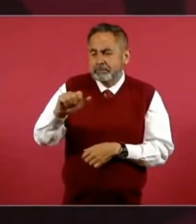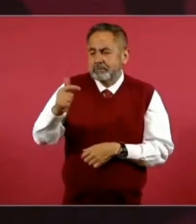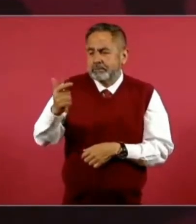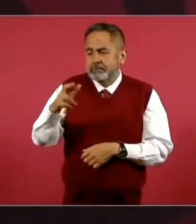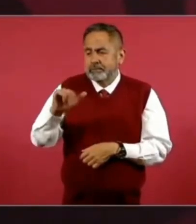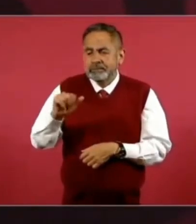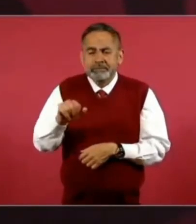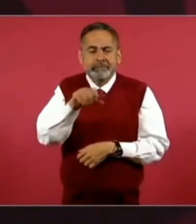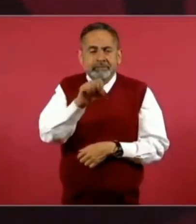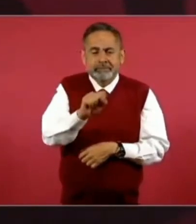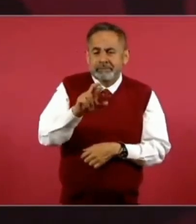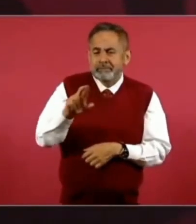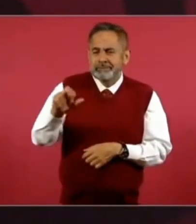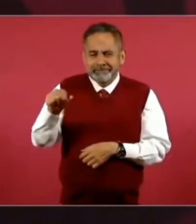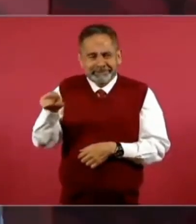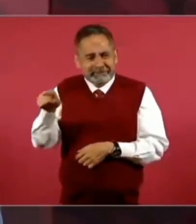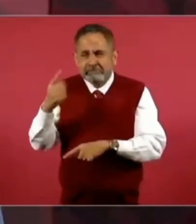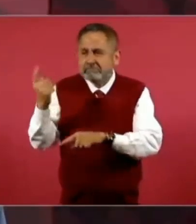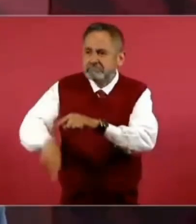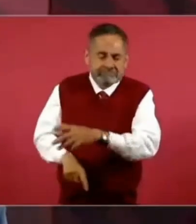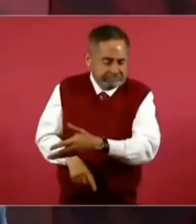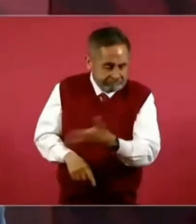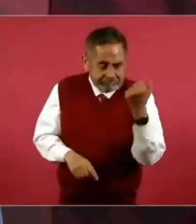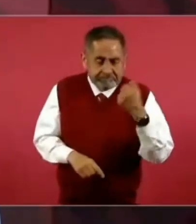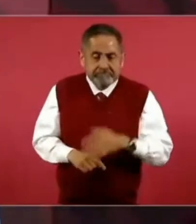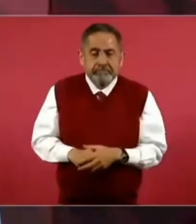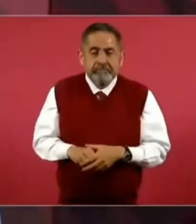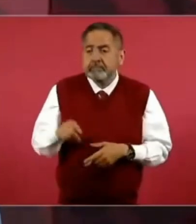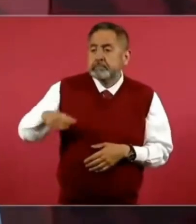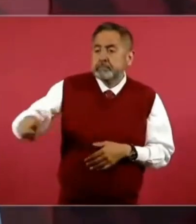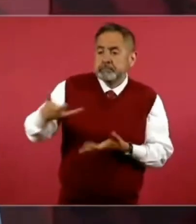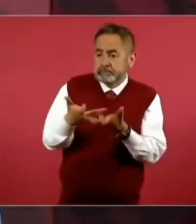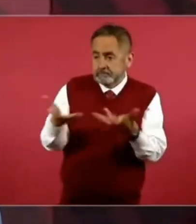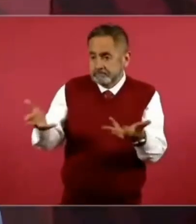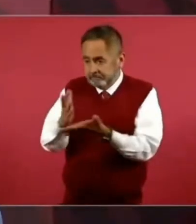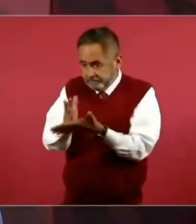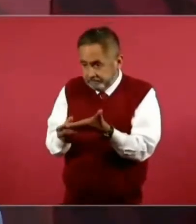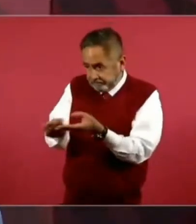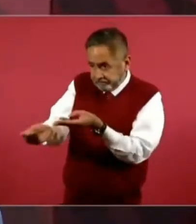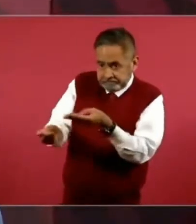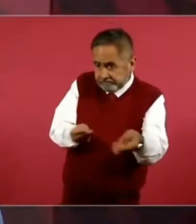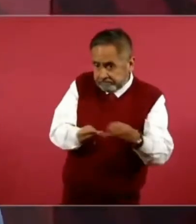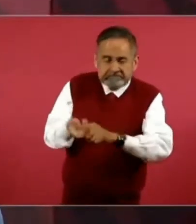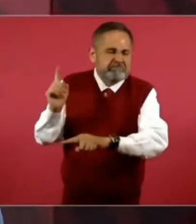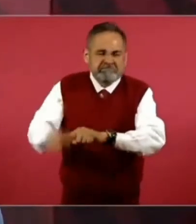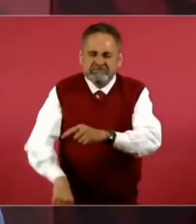se acabó el reparto agrario,